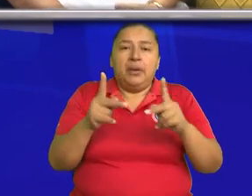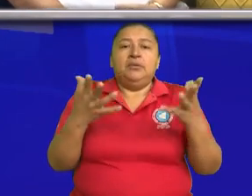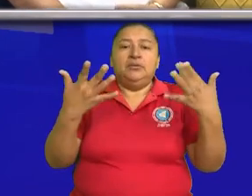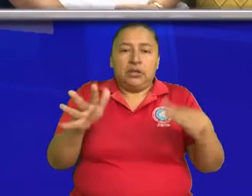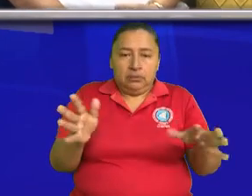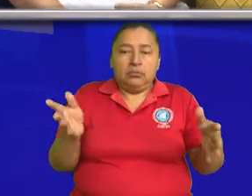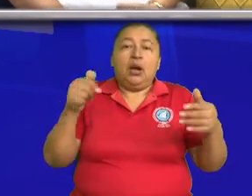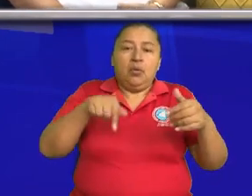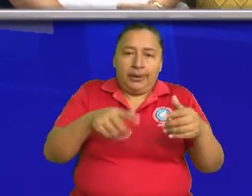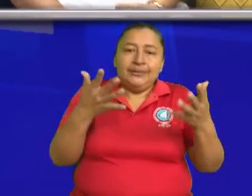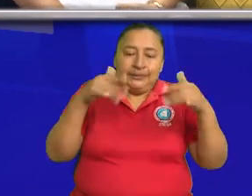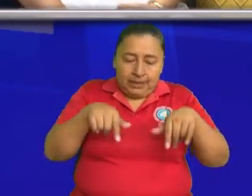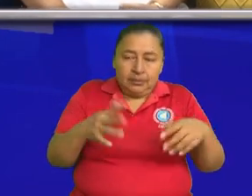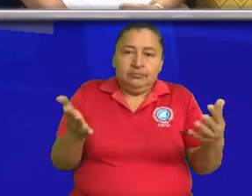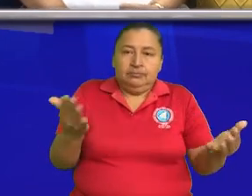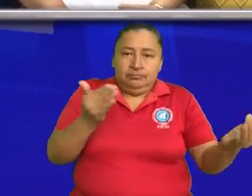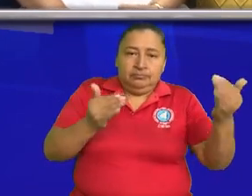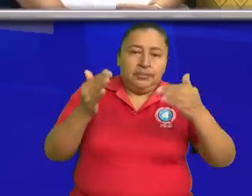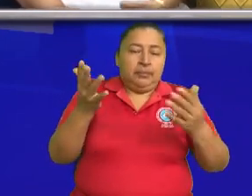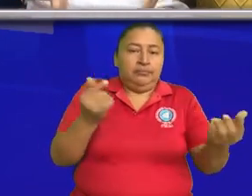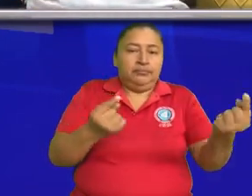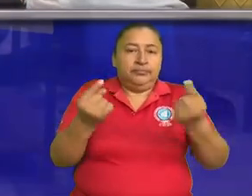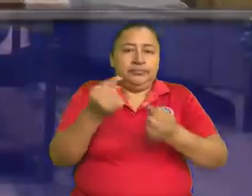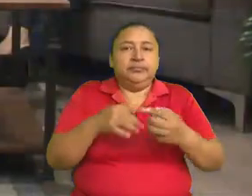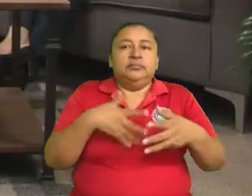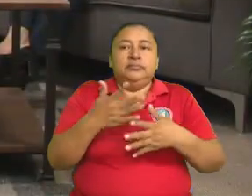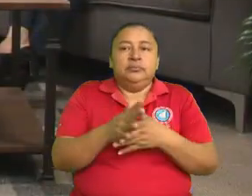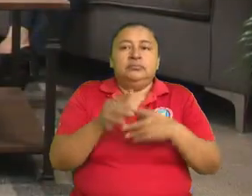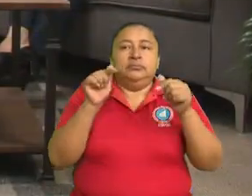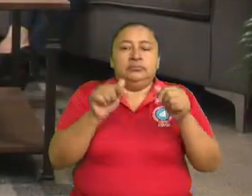recobrando más. Claro, dentro de una dinámica